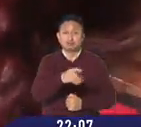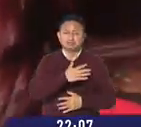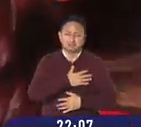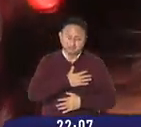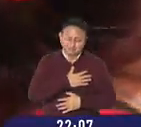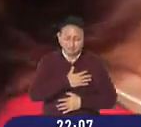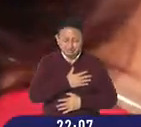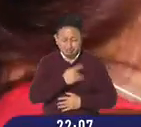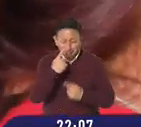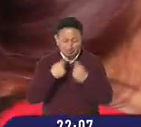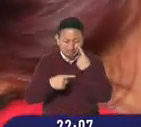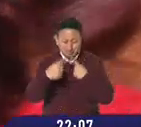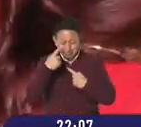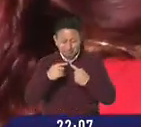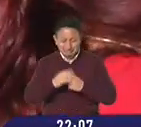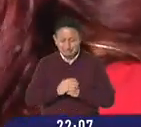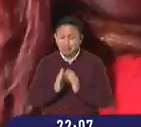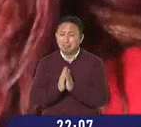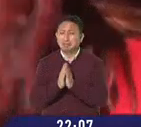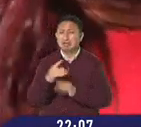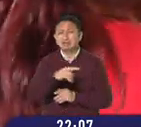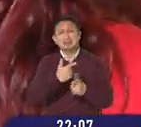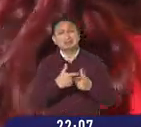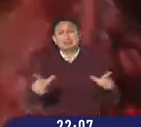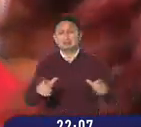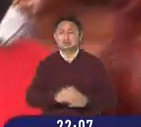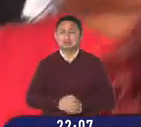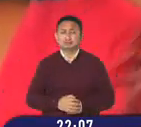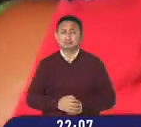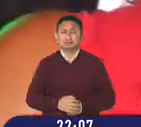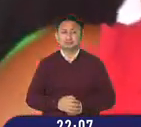de los familiares que claman por sus salidas.